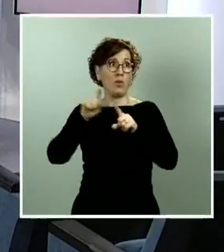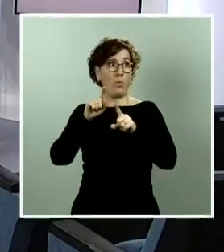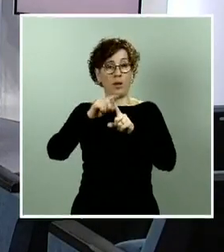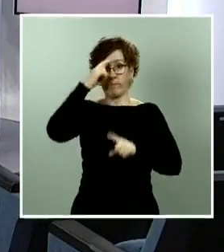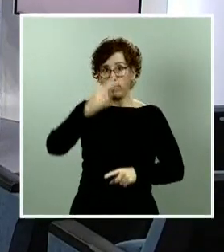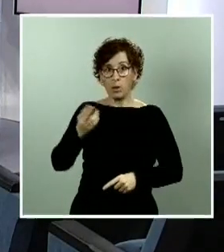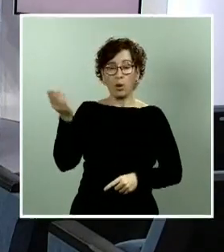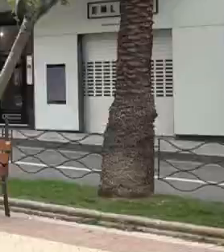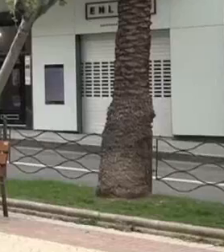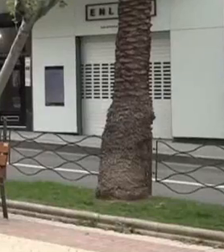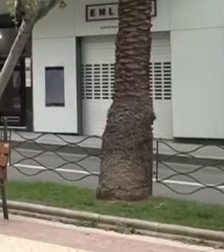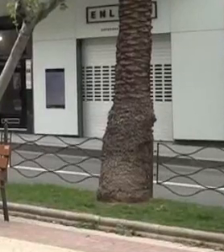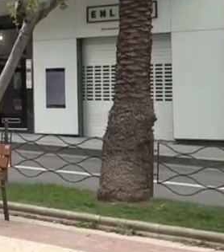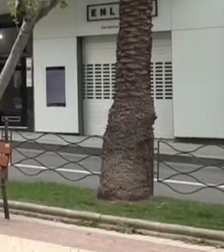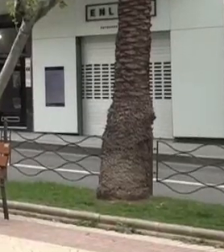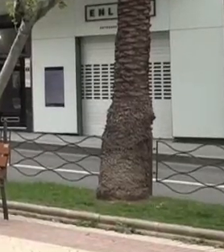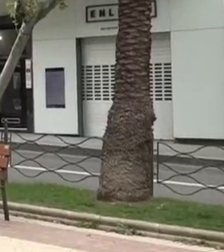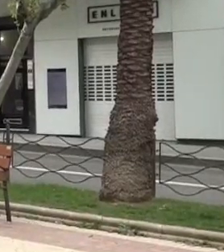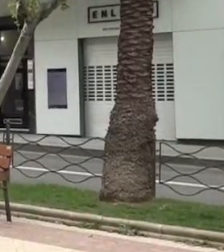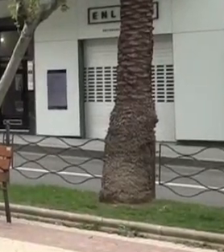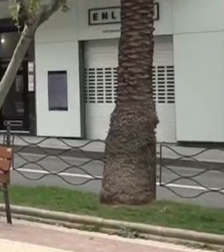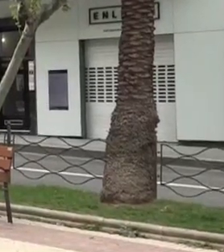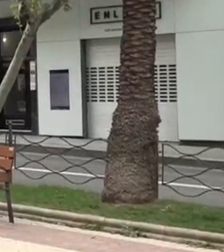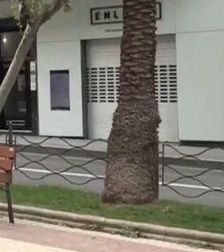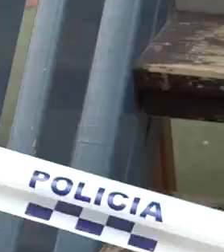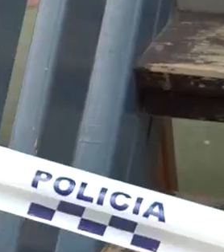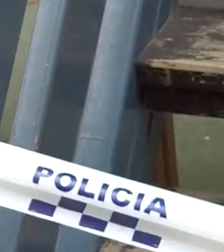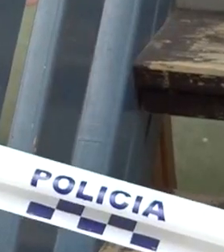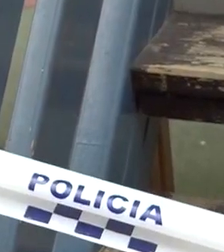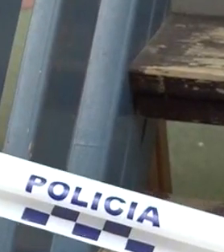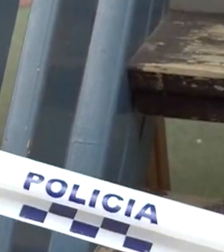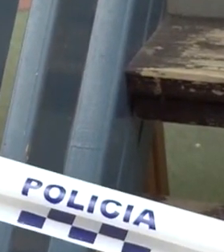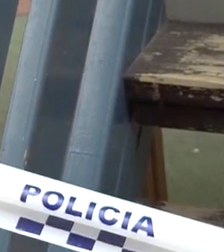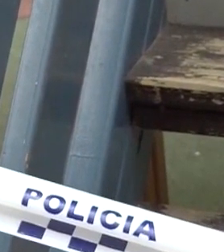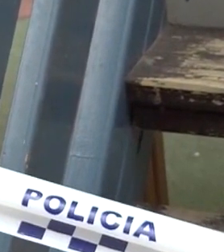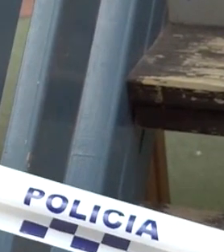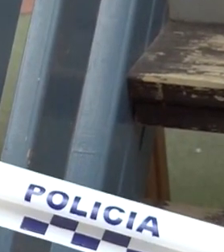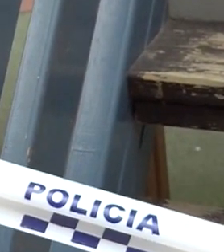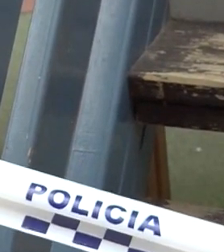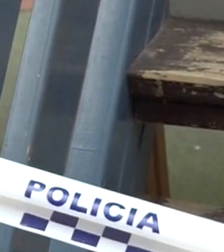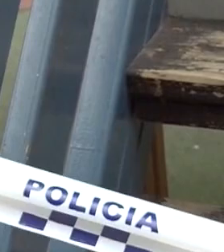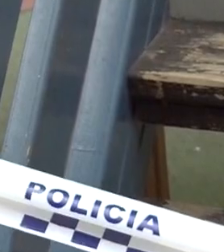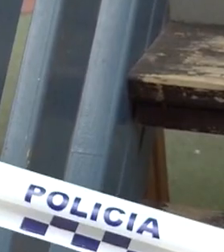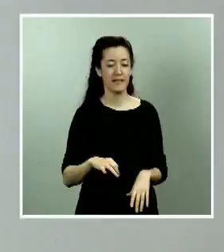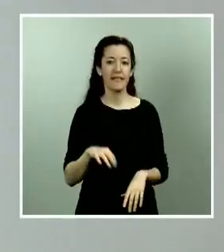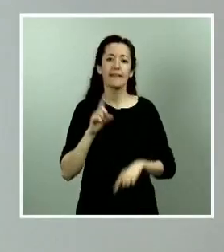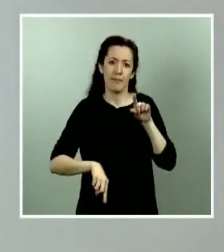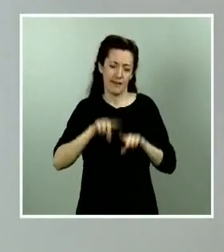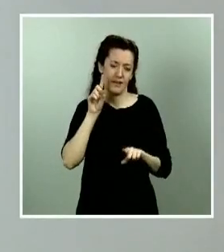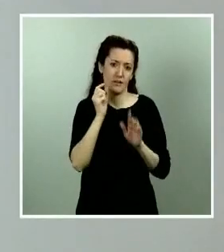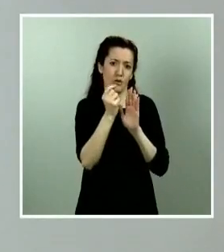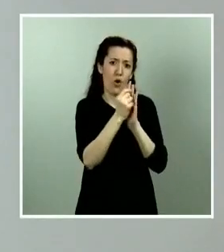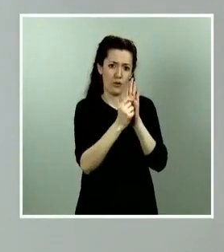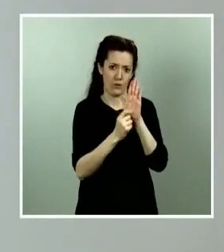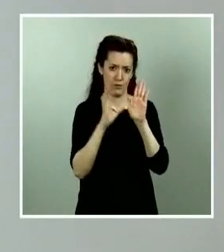esfuerzo que llevamos haciendo juntos. Entre las medidas de alivio, este domingo podrán salir a la calle los menores de 14 años. Por